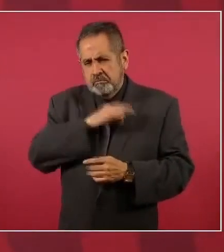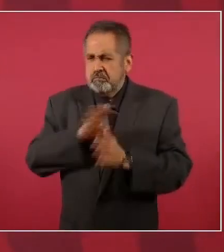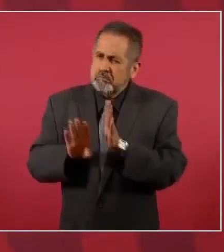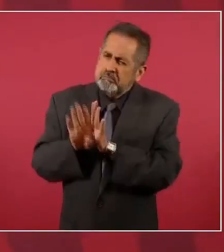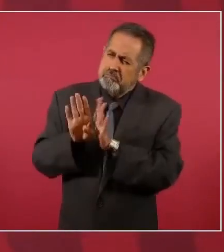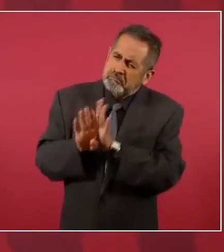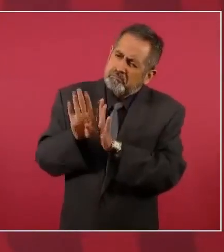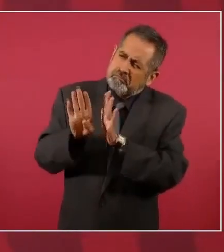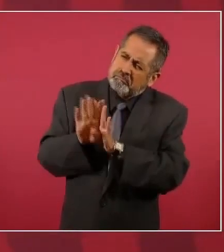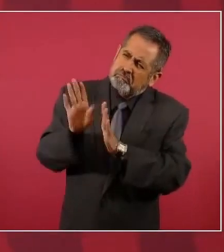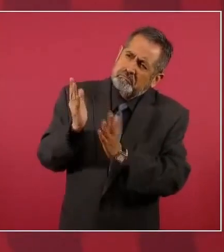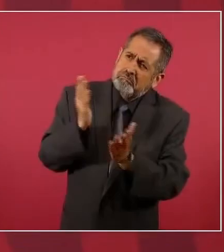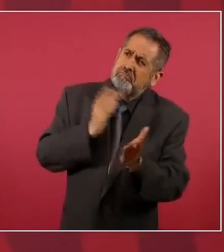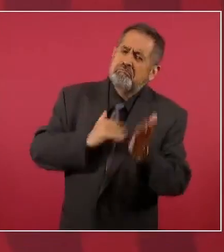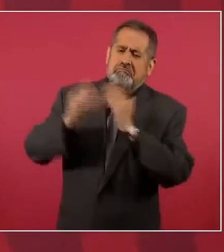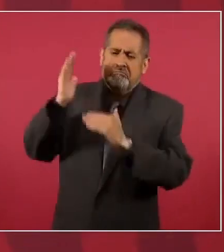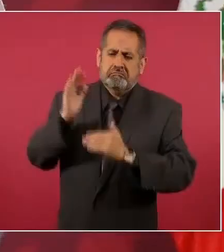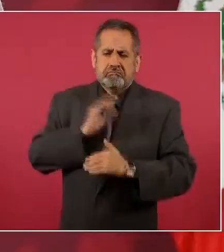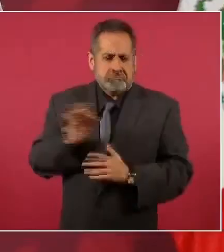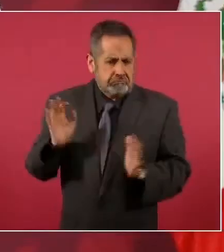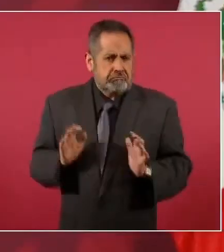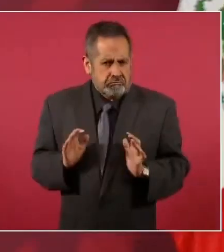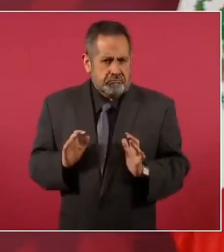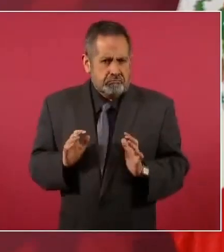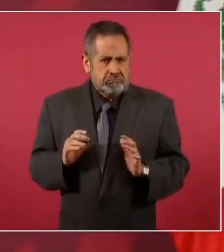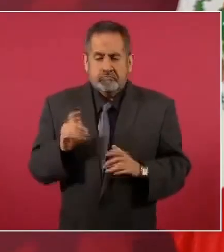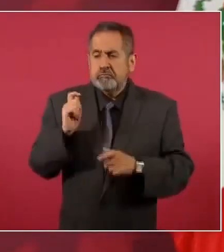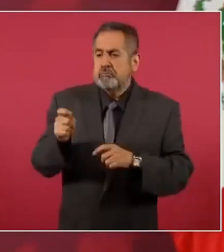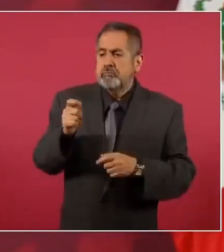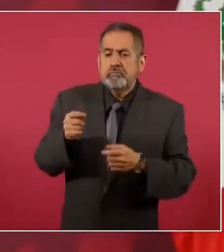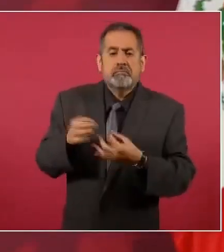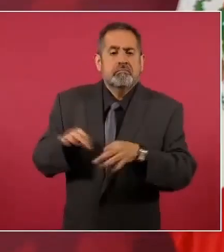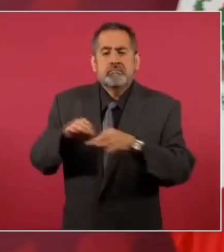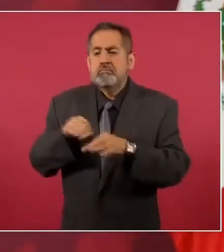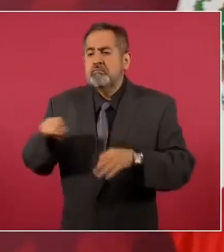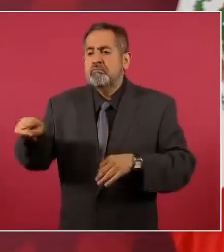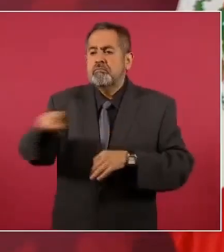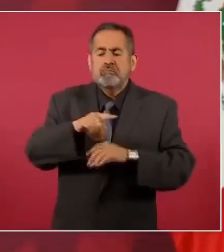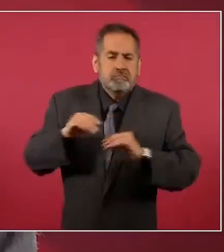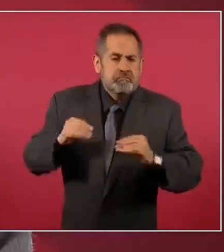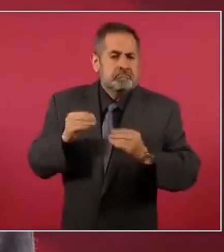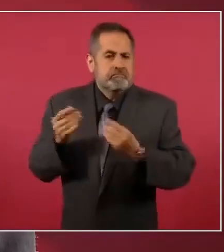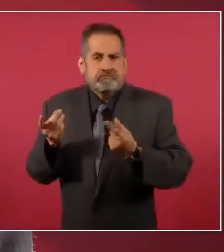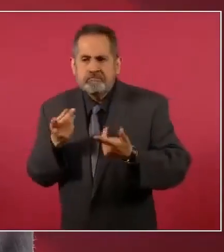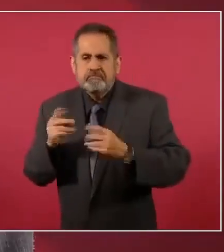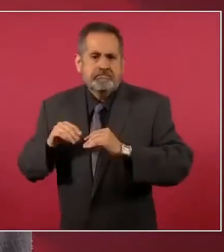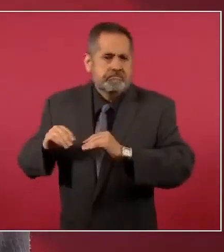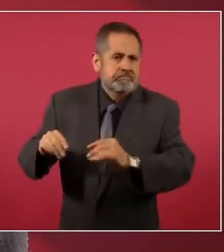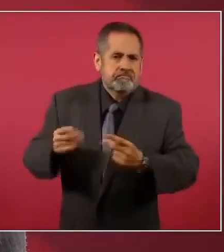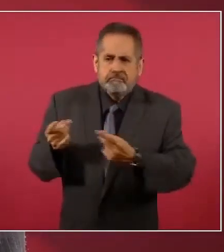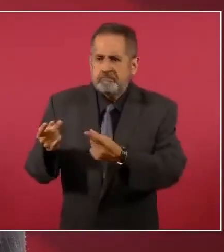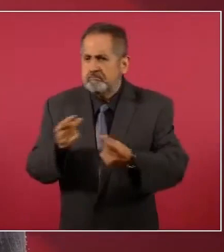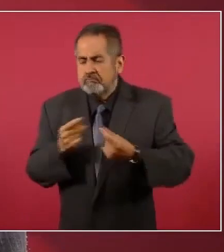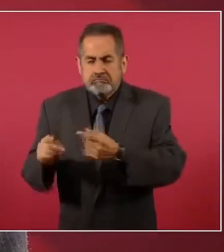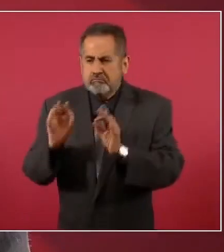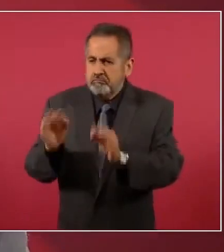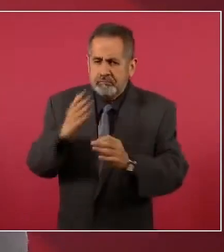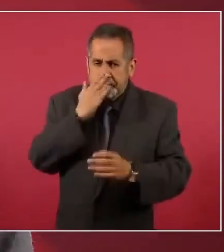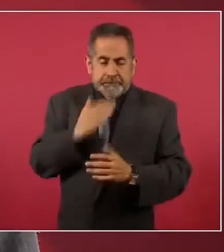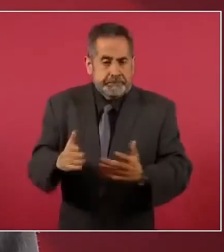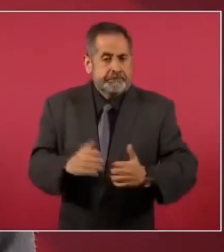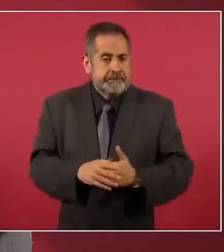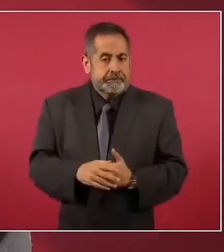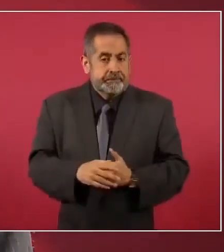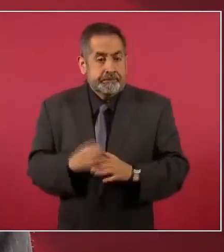que nuestro propósito es que haya movilidad social, que por cierto, no